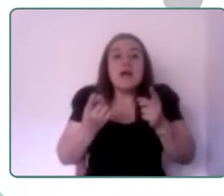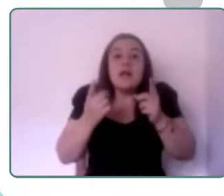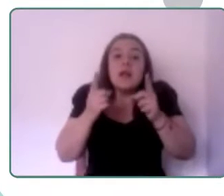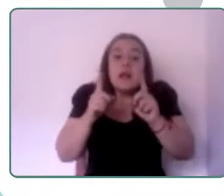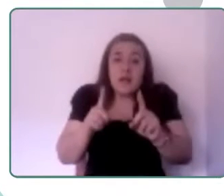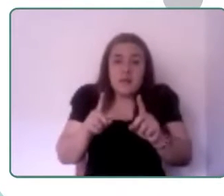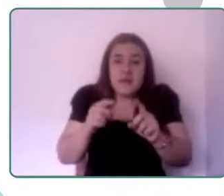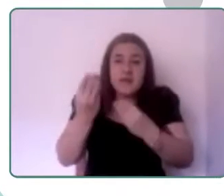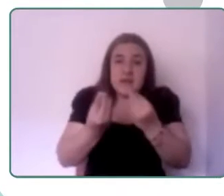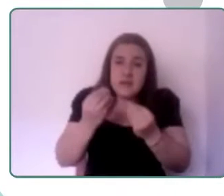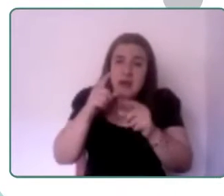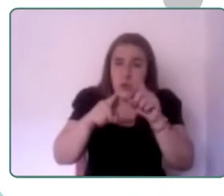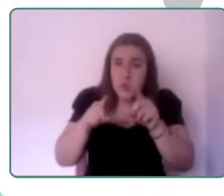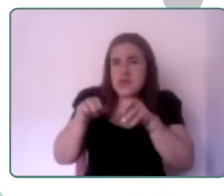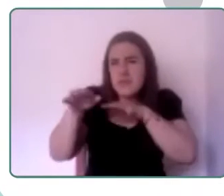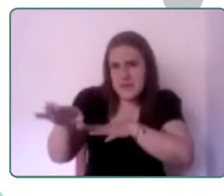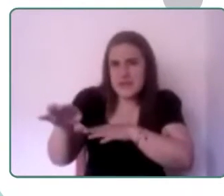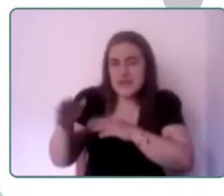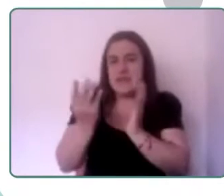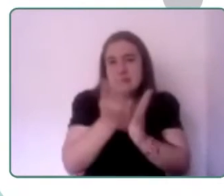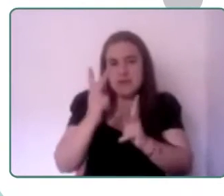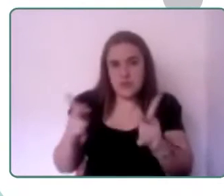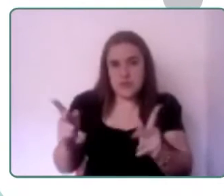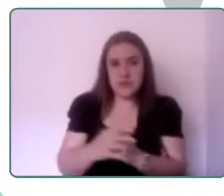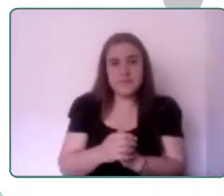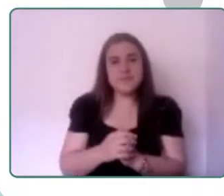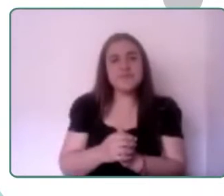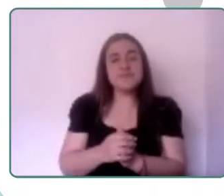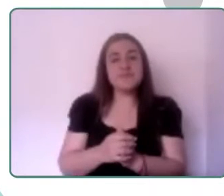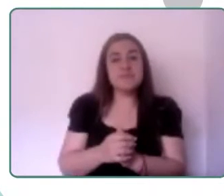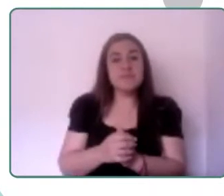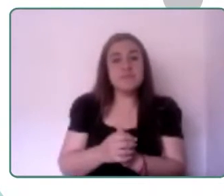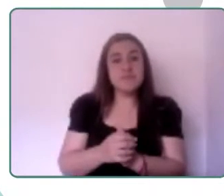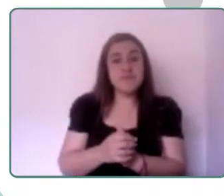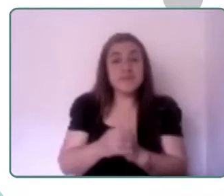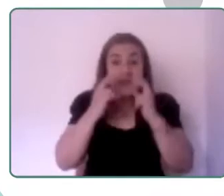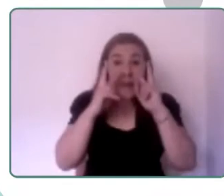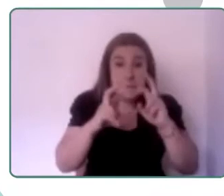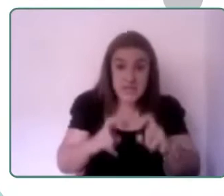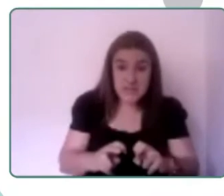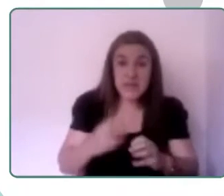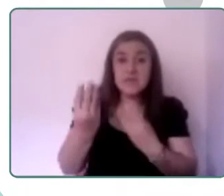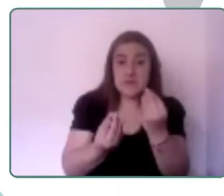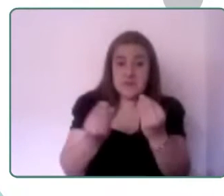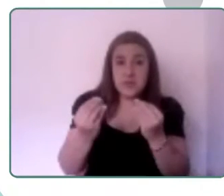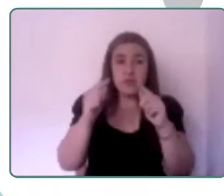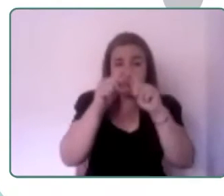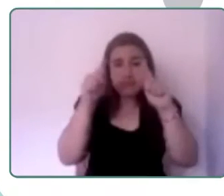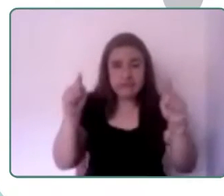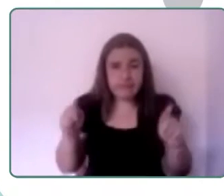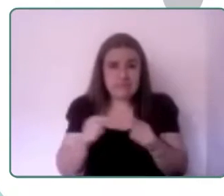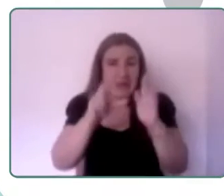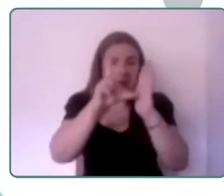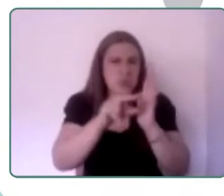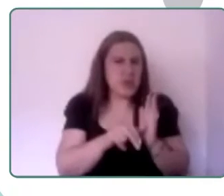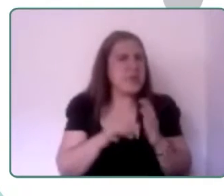representantes estudiantiles. La investigación hizo una contextualización de antecedentes y marco teórico con referencias